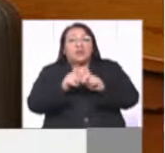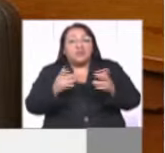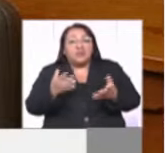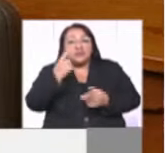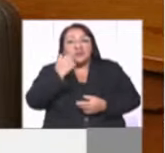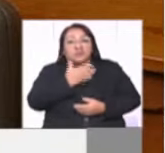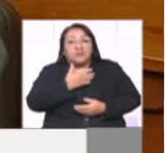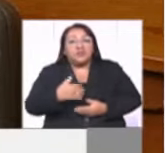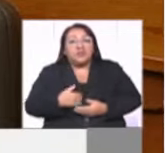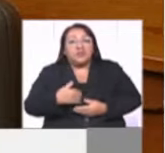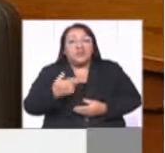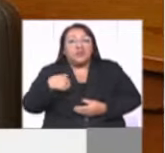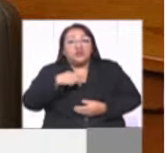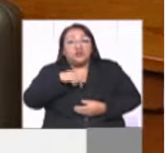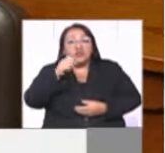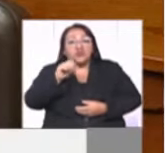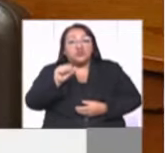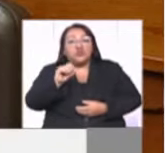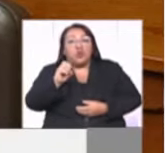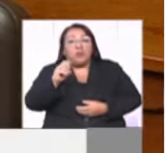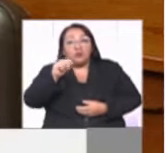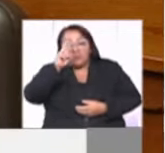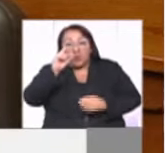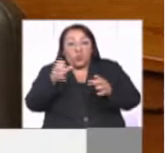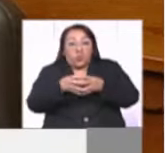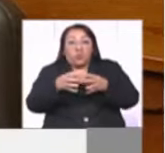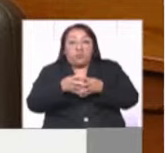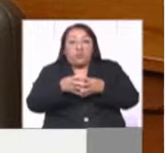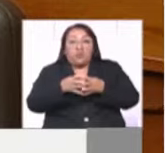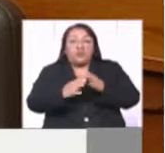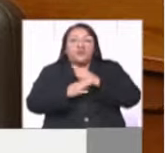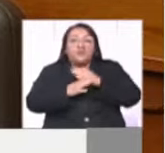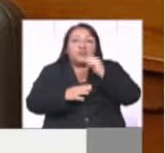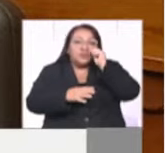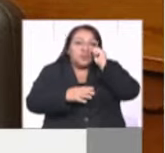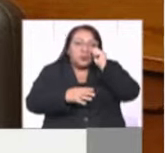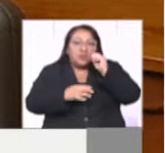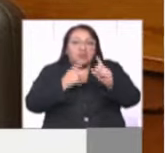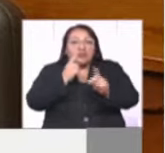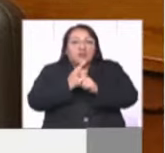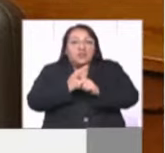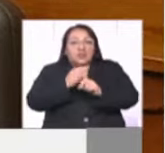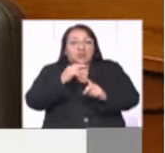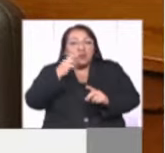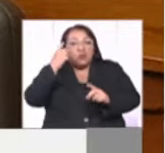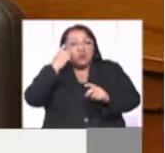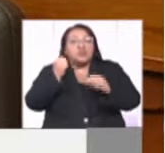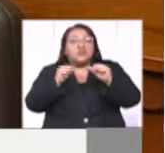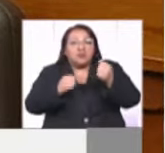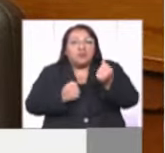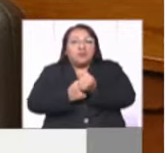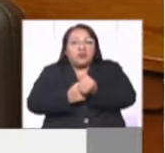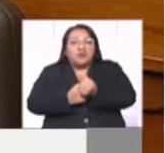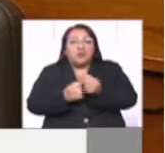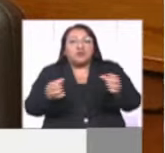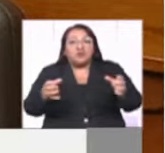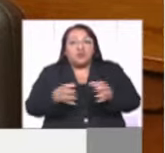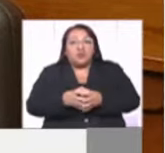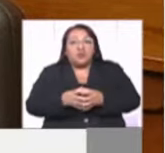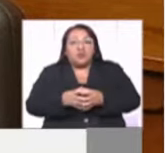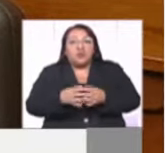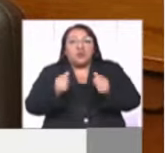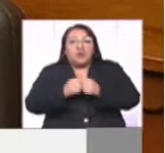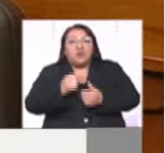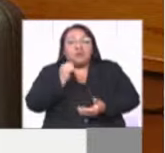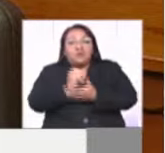presidente, que Somos Perú, como una esencia política y un frente político, va a respaldar contundentemente la